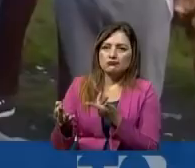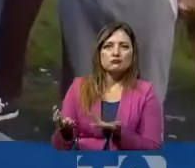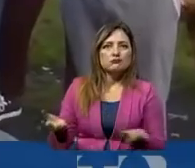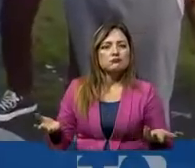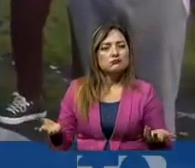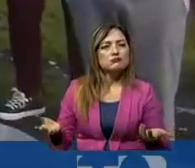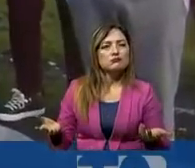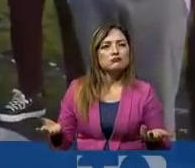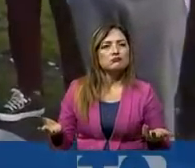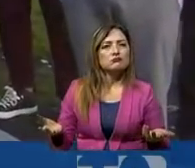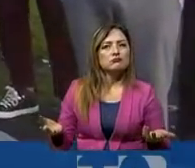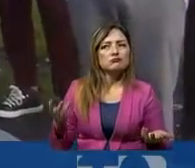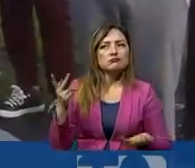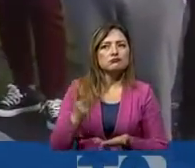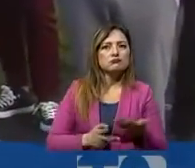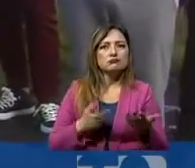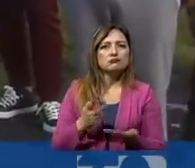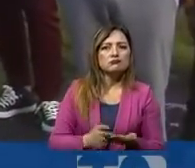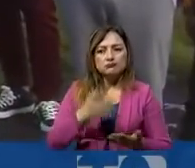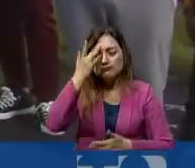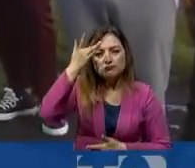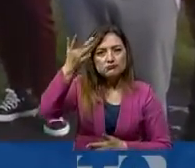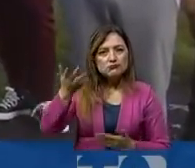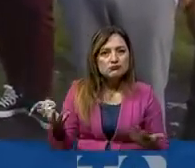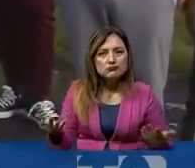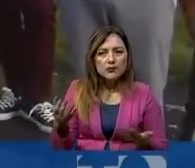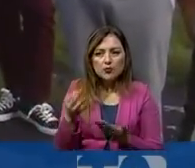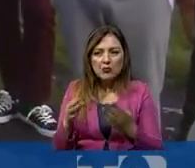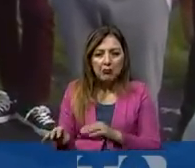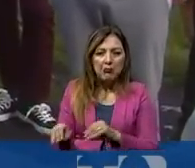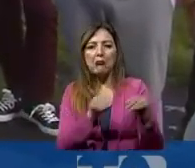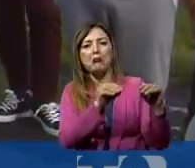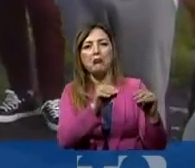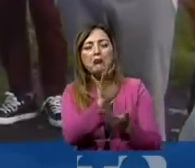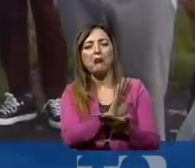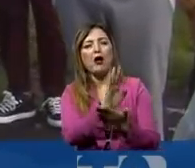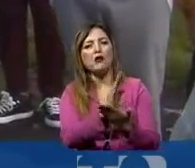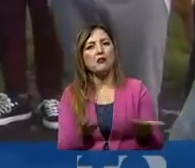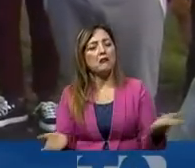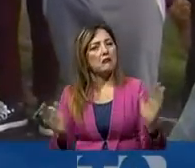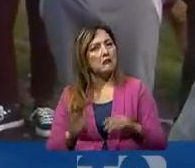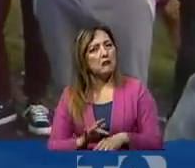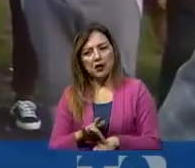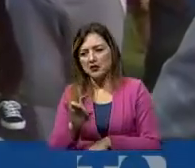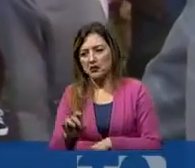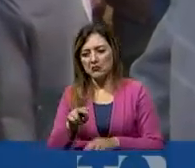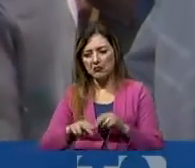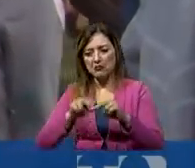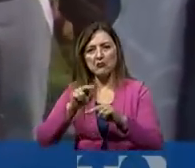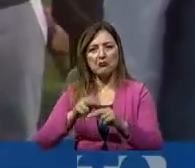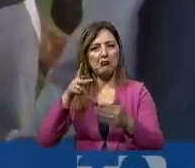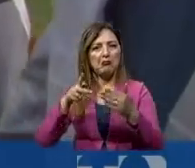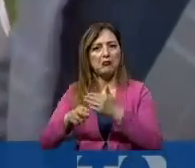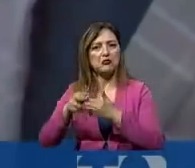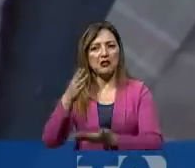el conocimiento adecuado de por qué se llevaron este presupuesto a otro barrio. Y ha dejado inconcluso la avenida,